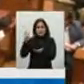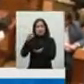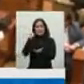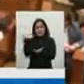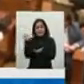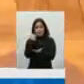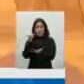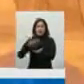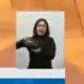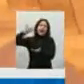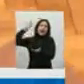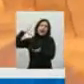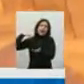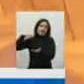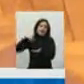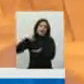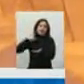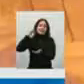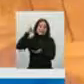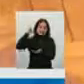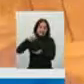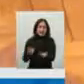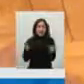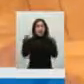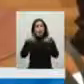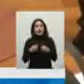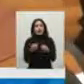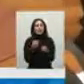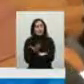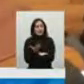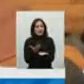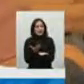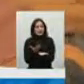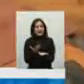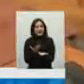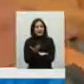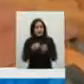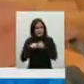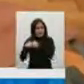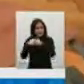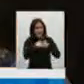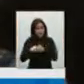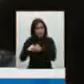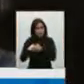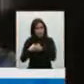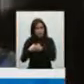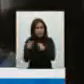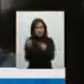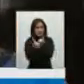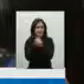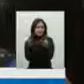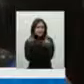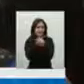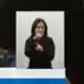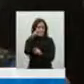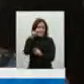el país en general. Entonces hoy no podemos nosotros soslayar la resolución que han sacado. A nosotros nos debe llenar de vergüenza. No